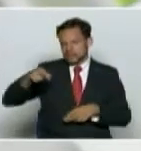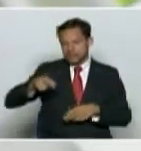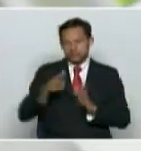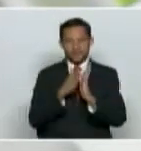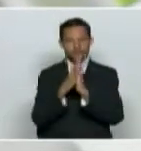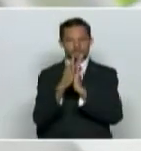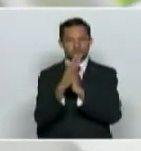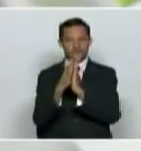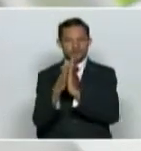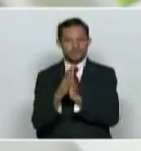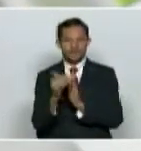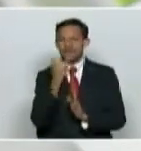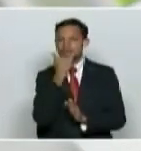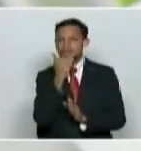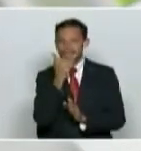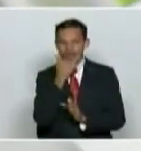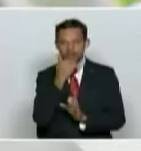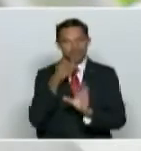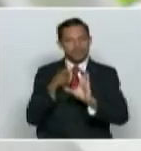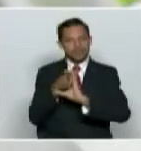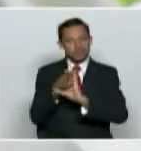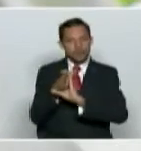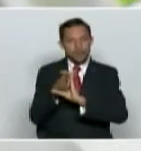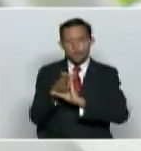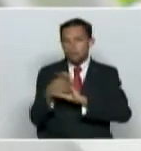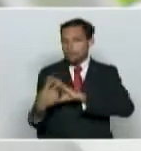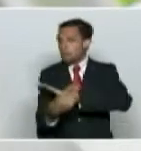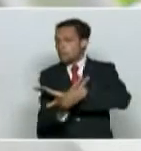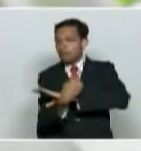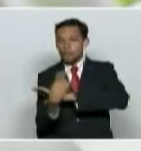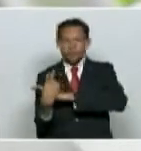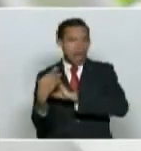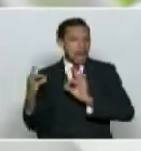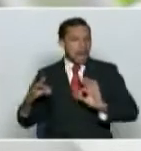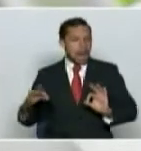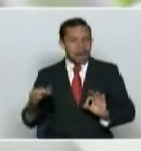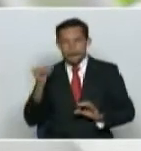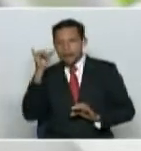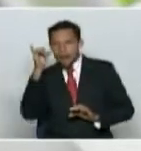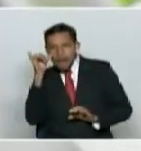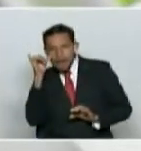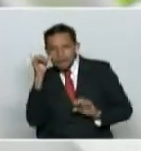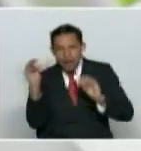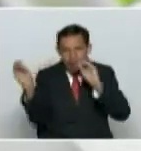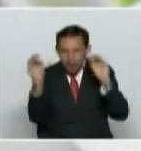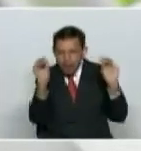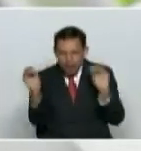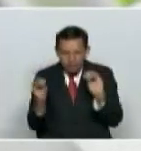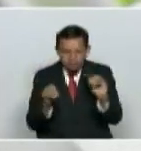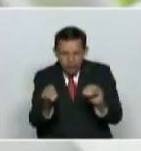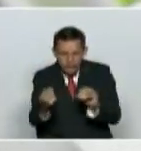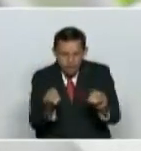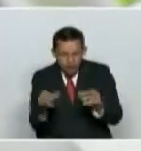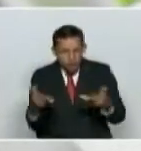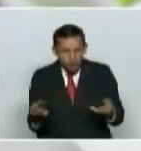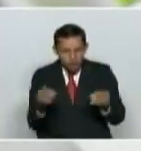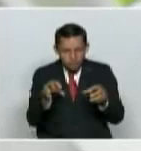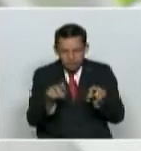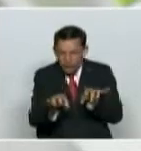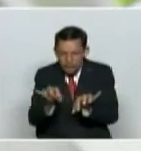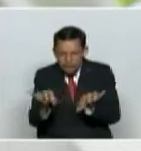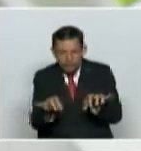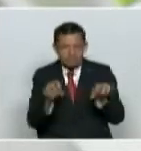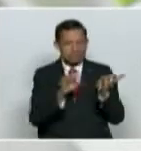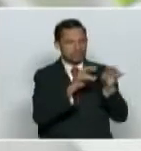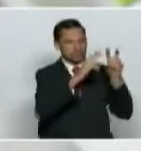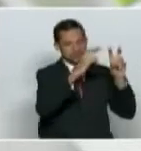informarle a nuestros televidentes qué está pasando. Por lo general ellos no saben cómo se hace todo, o sea, qué hay detrás de la producción, cómo se investiga